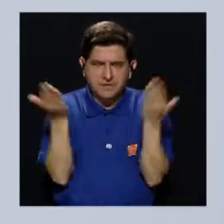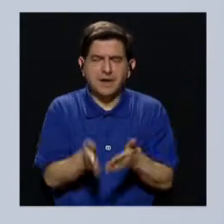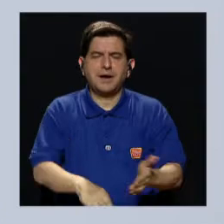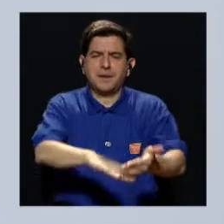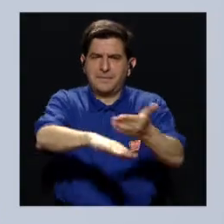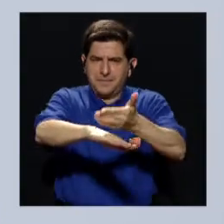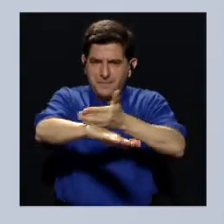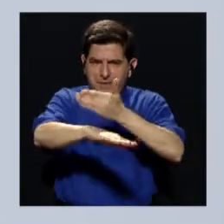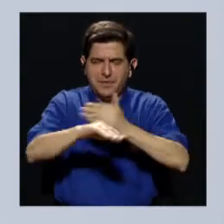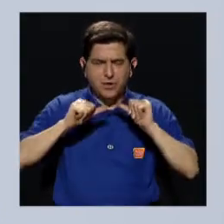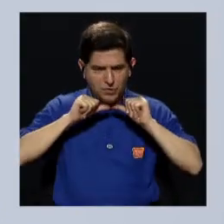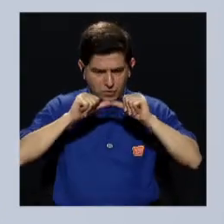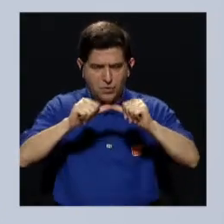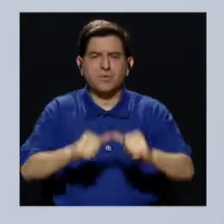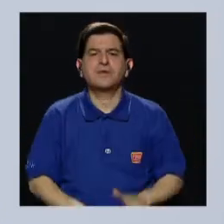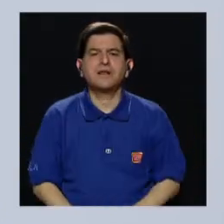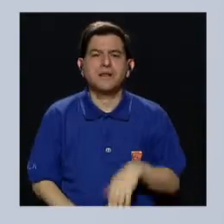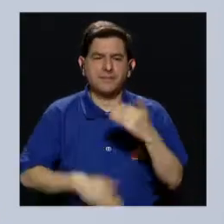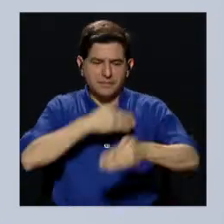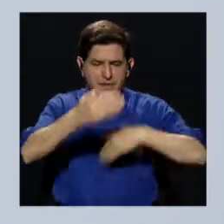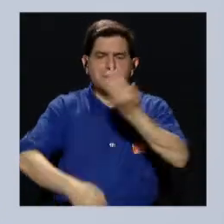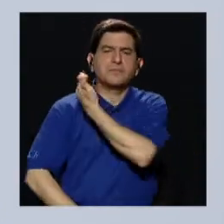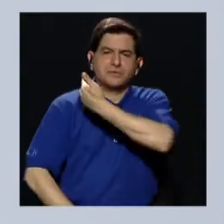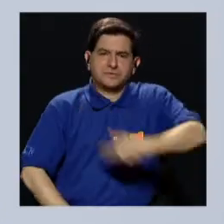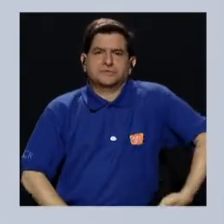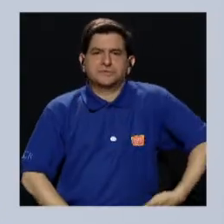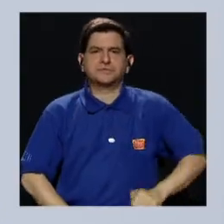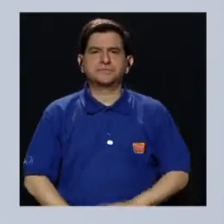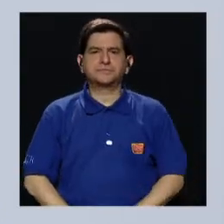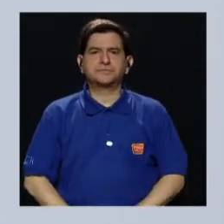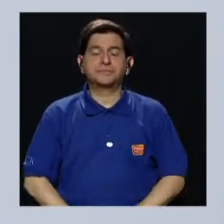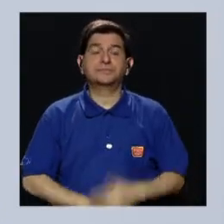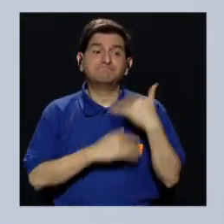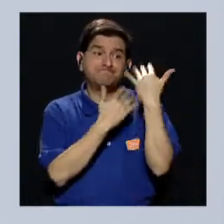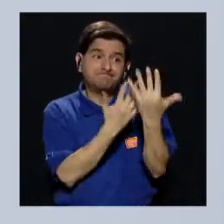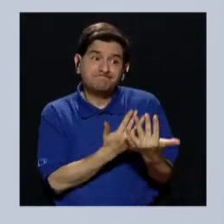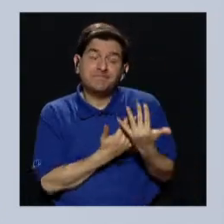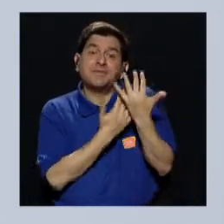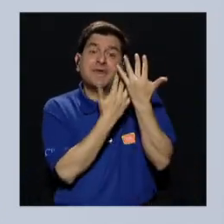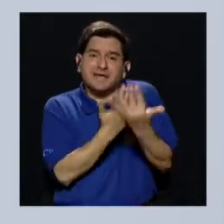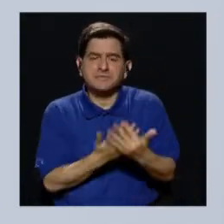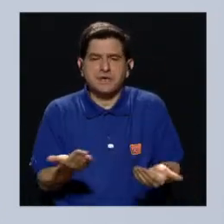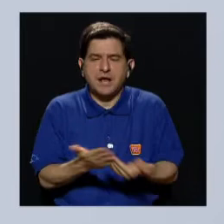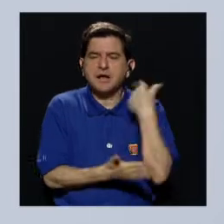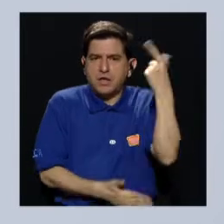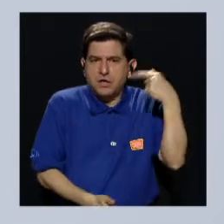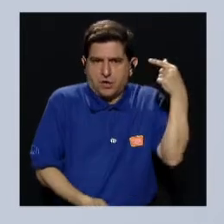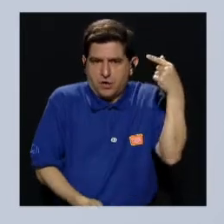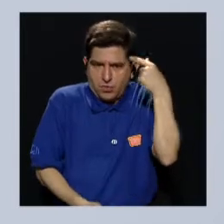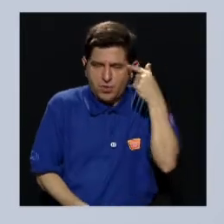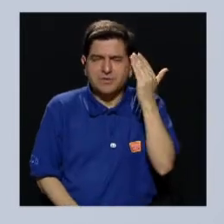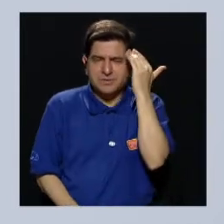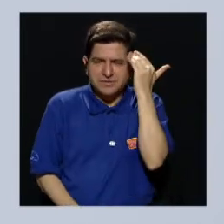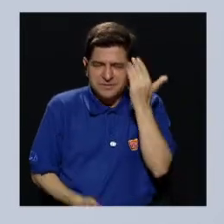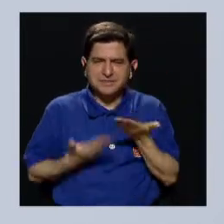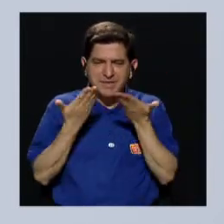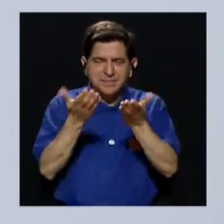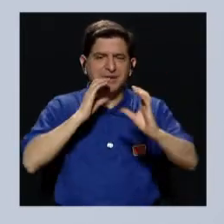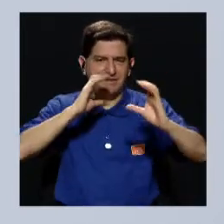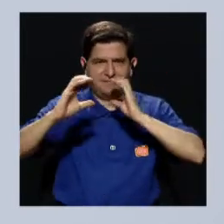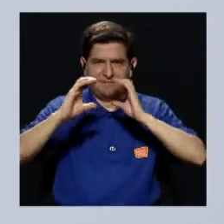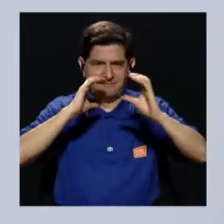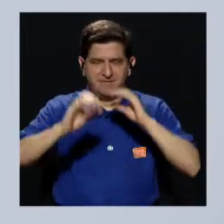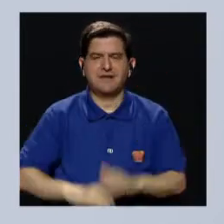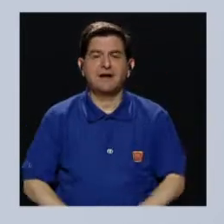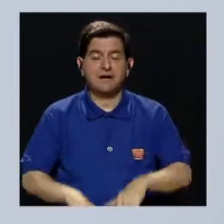para el mejoramiento continuo de la gestión presidencial esperemos esta nueva administración sepa darle a la